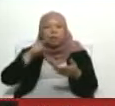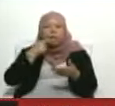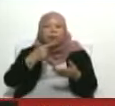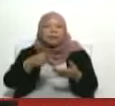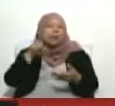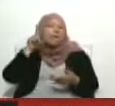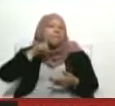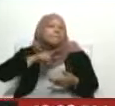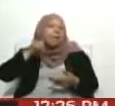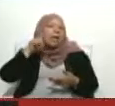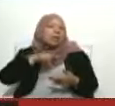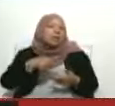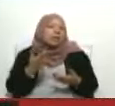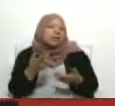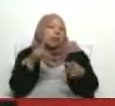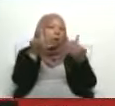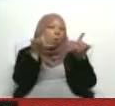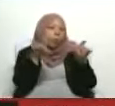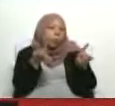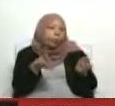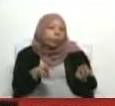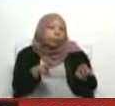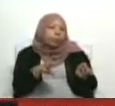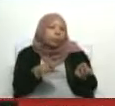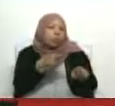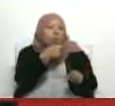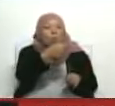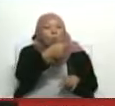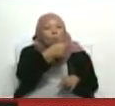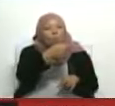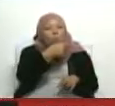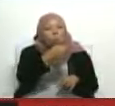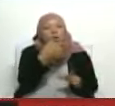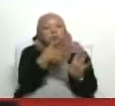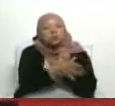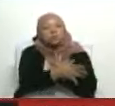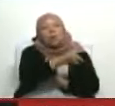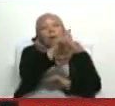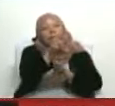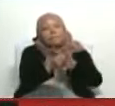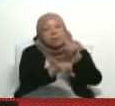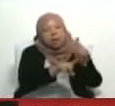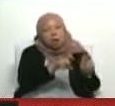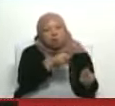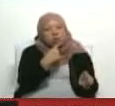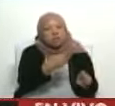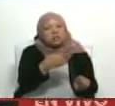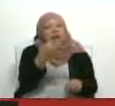cuando ellos eran interrogados periódicamente, un poco para saber si estaban o no